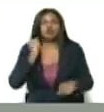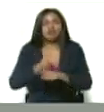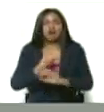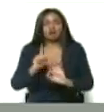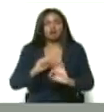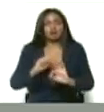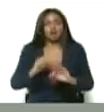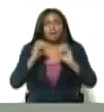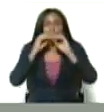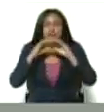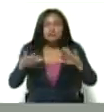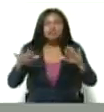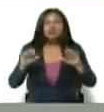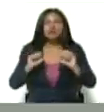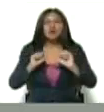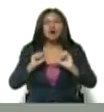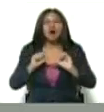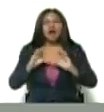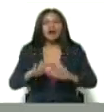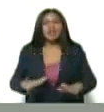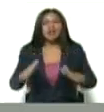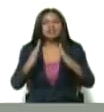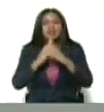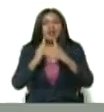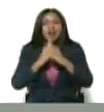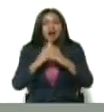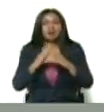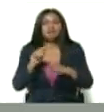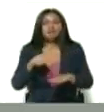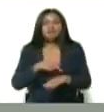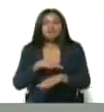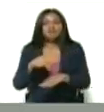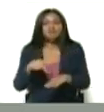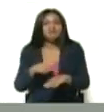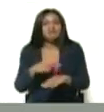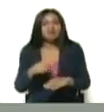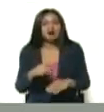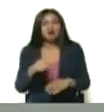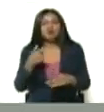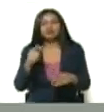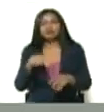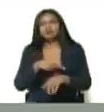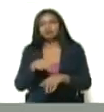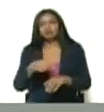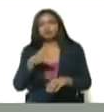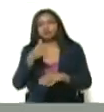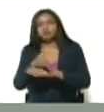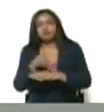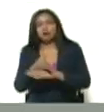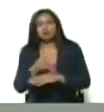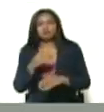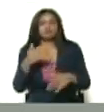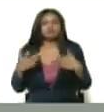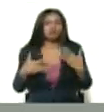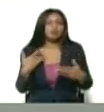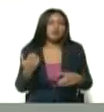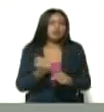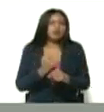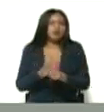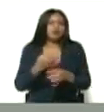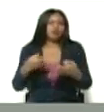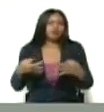mejor es bendecido de que va a estar alguna temporada guardado y otra temporada en sus actividades